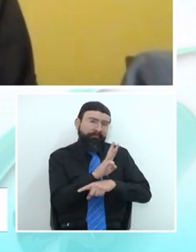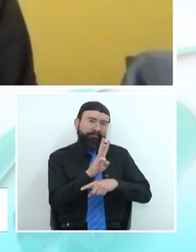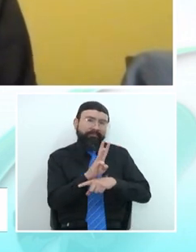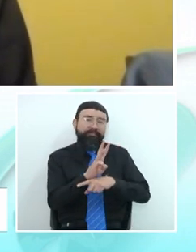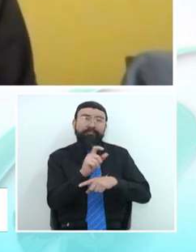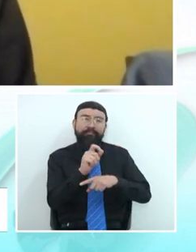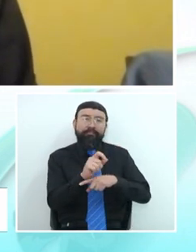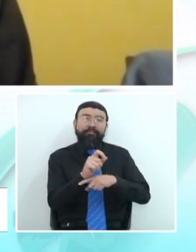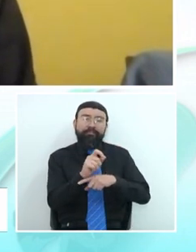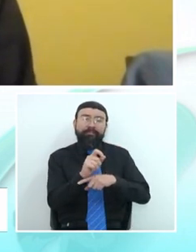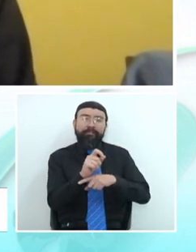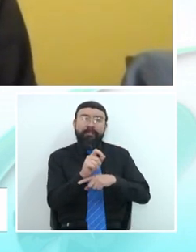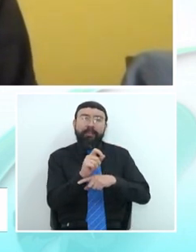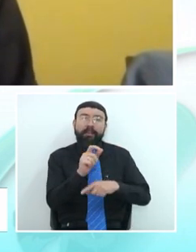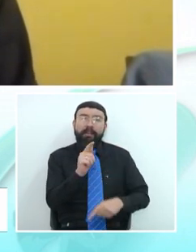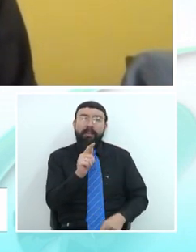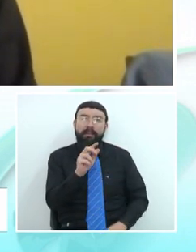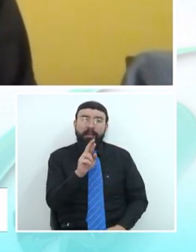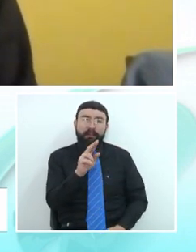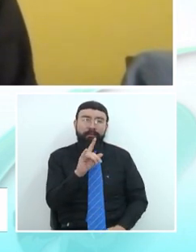como se dice, sí, popularmente...